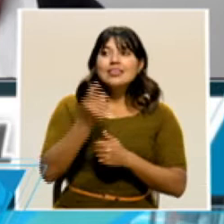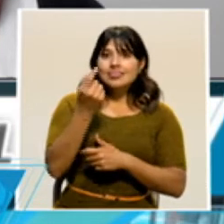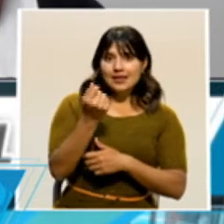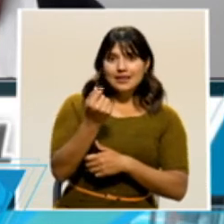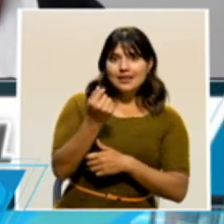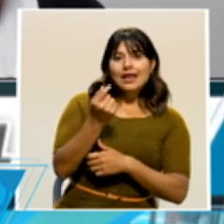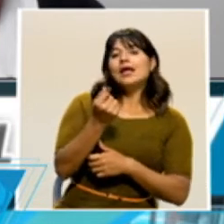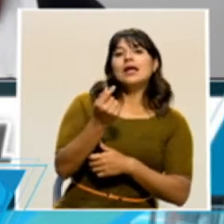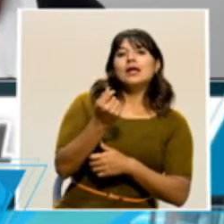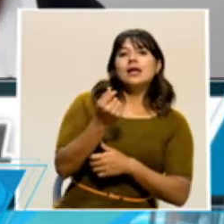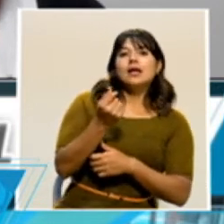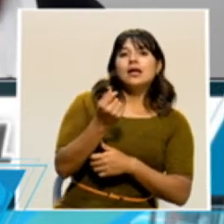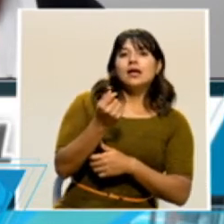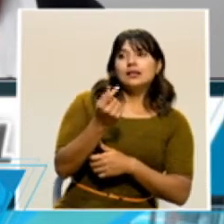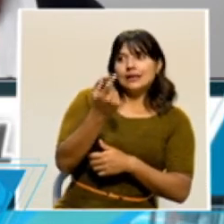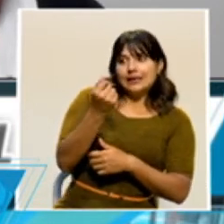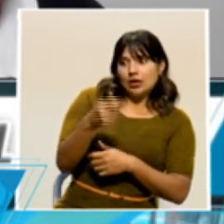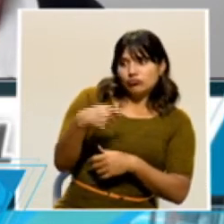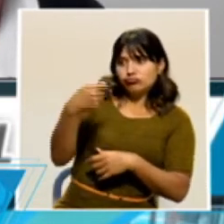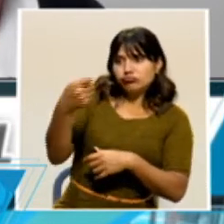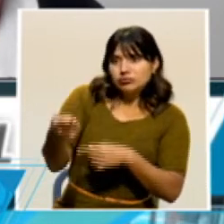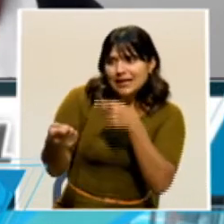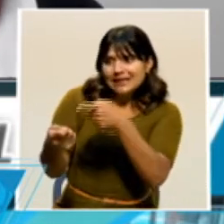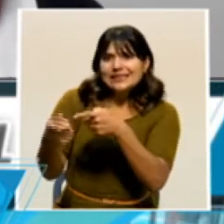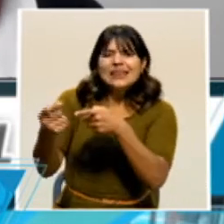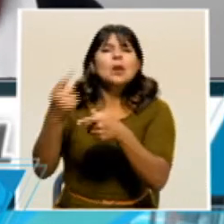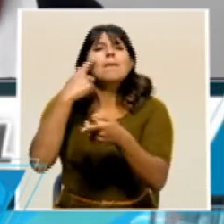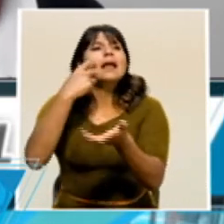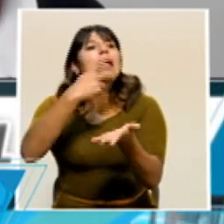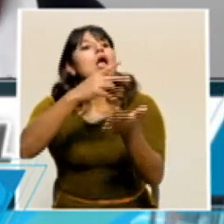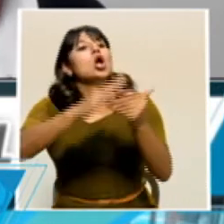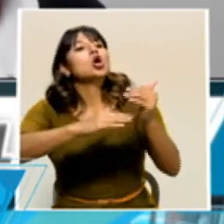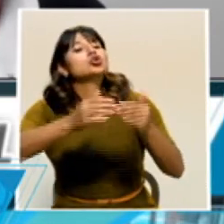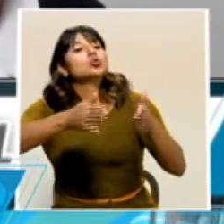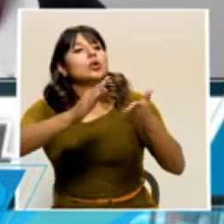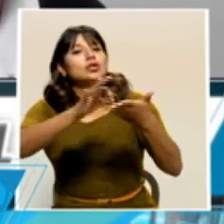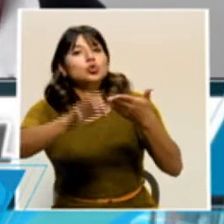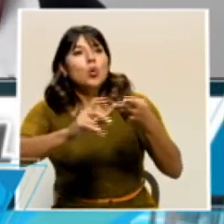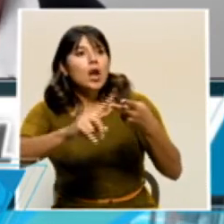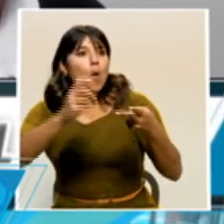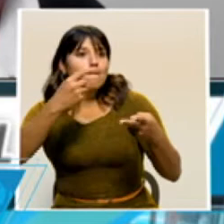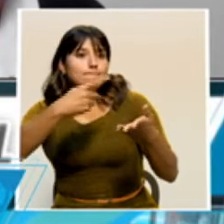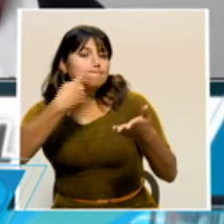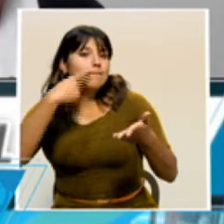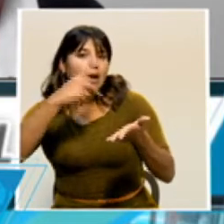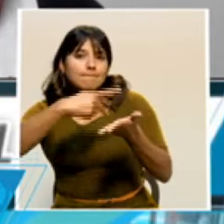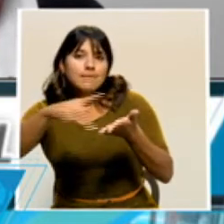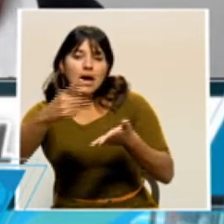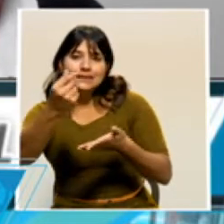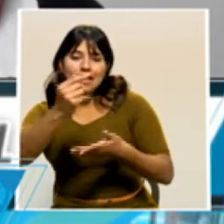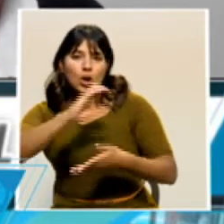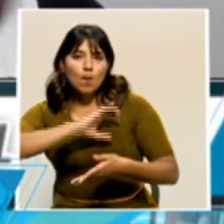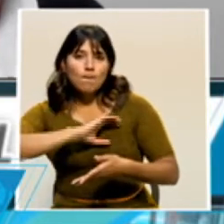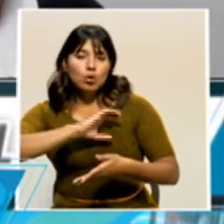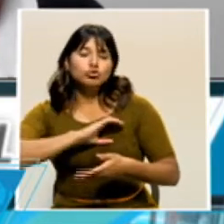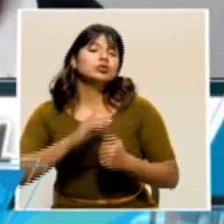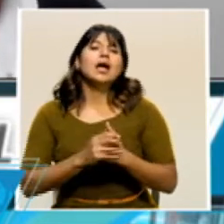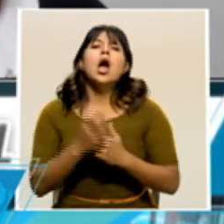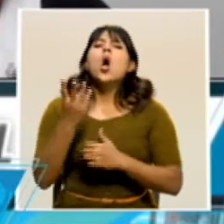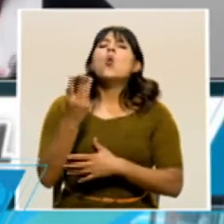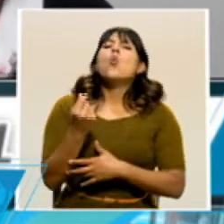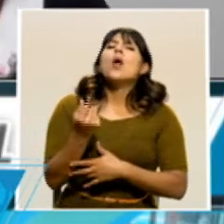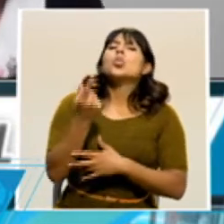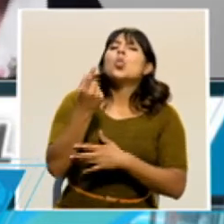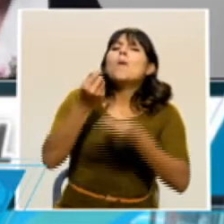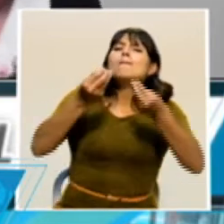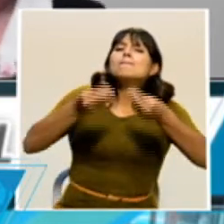a construir una escuela, a pagar el salario de un policía, a hacer una calle. ¿Cuánto pierde el país por la